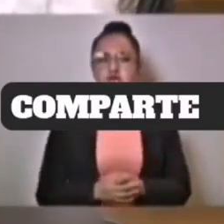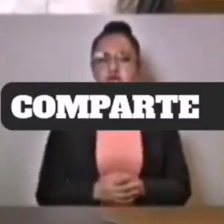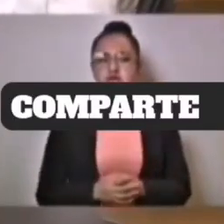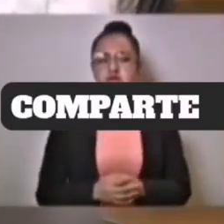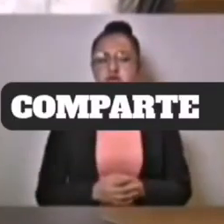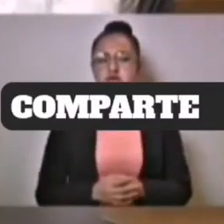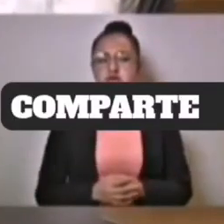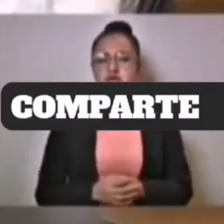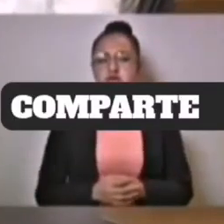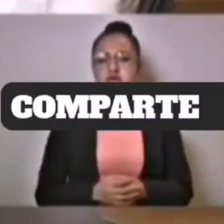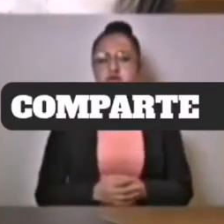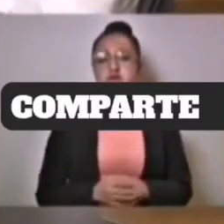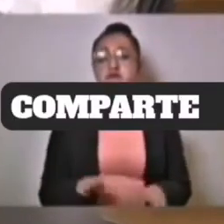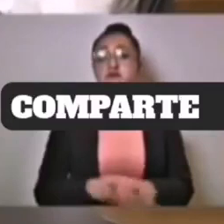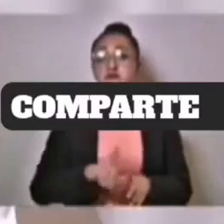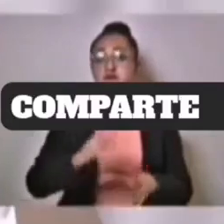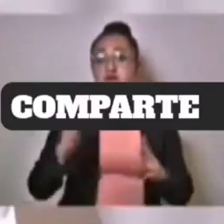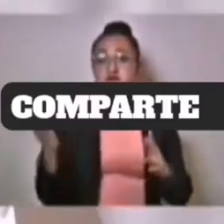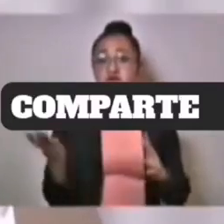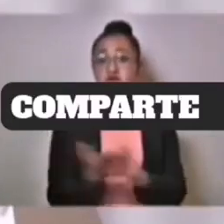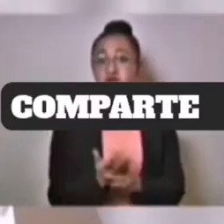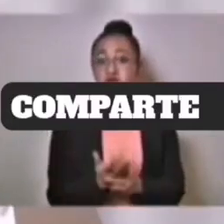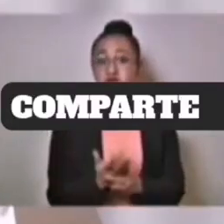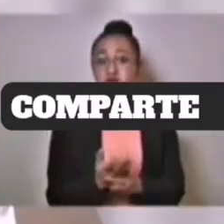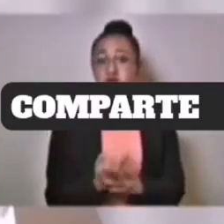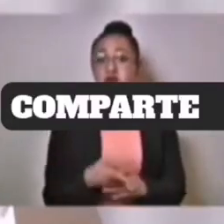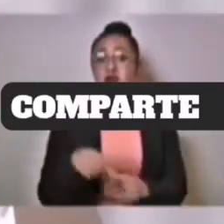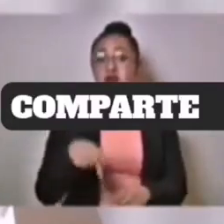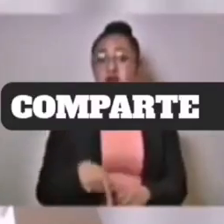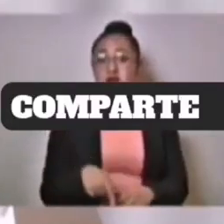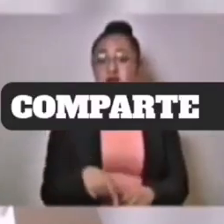en medio del momento más crítico